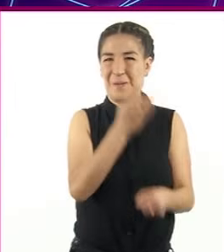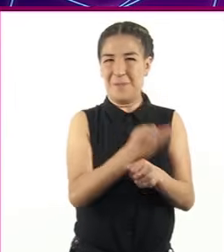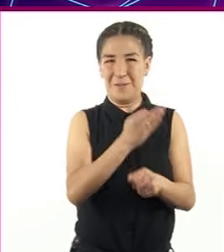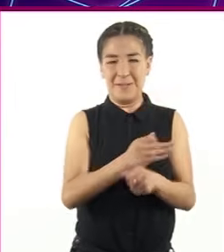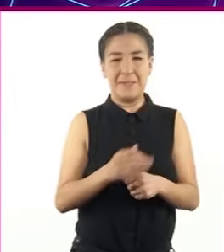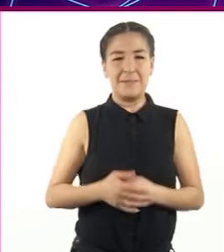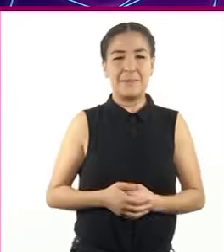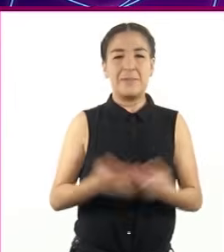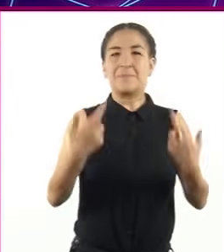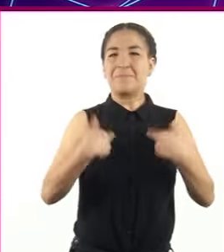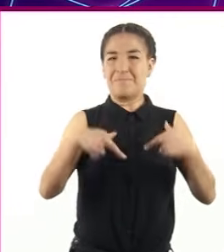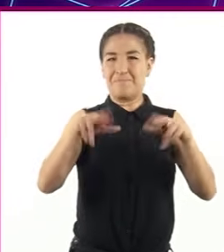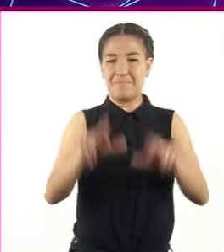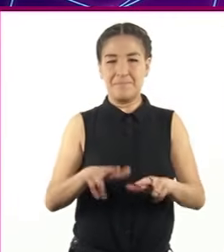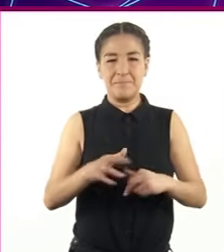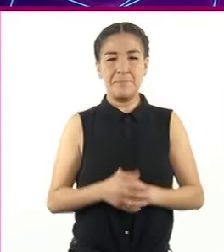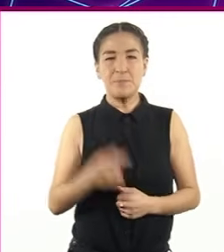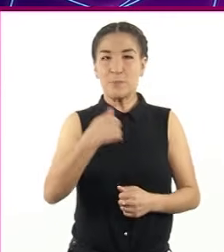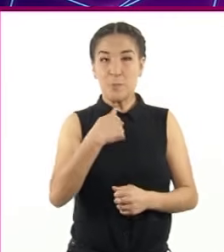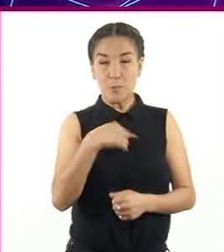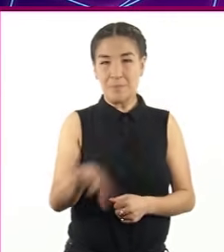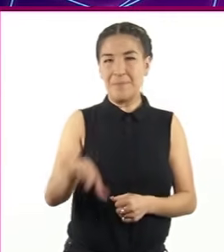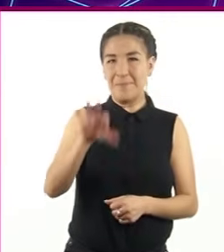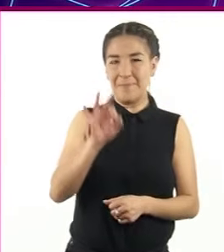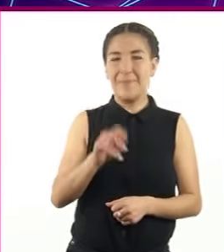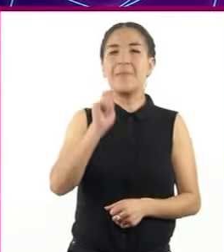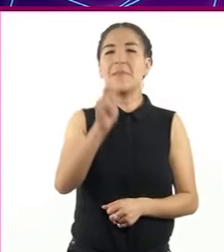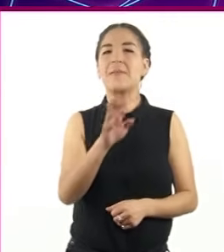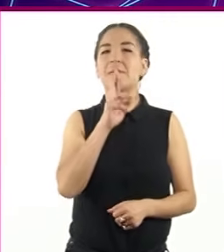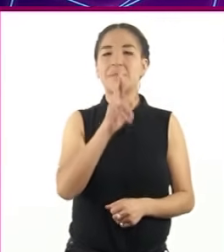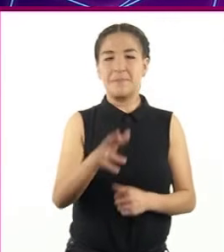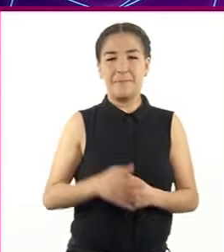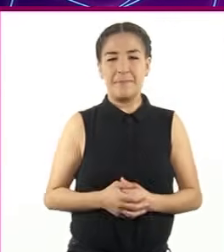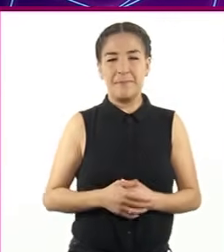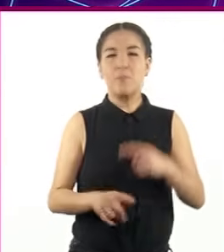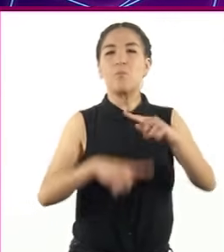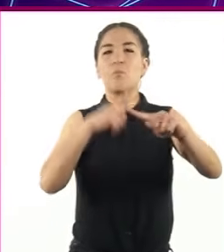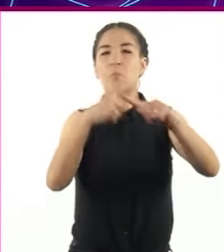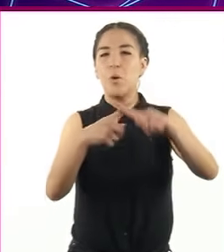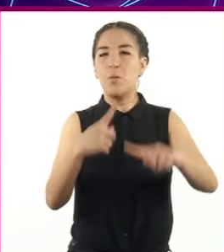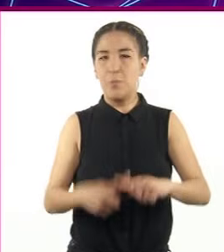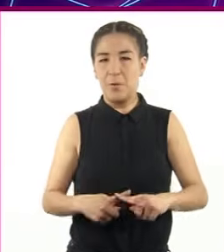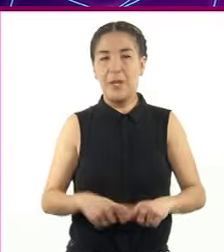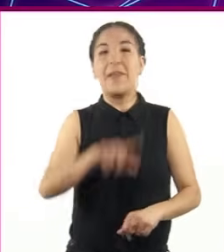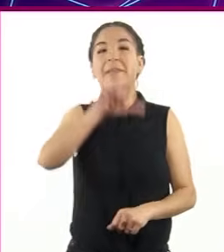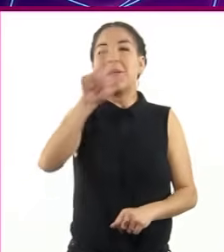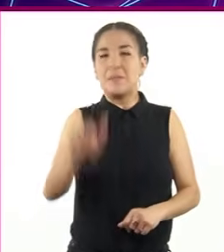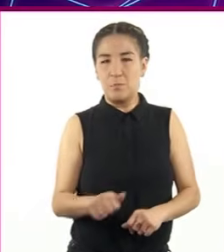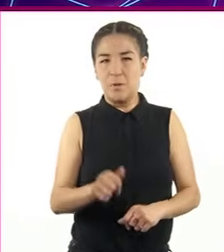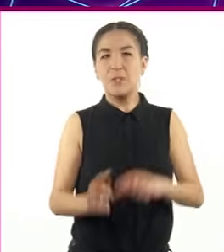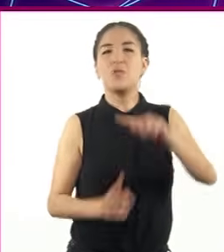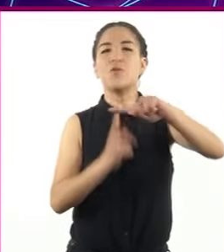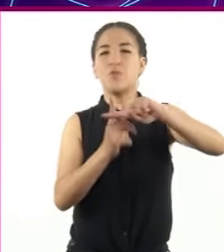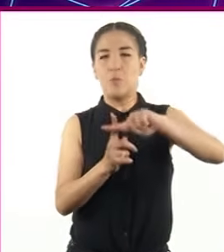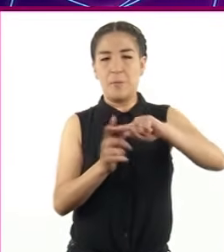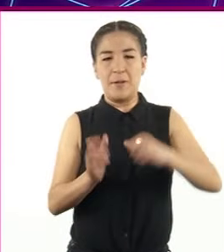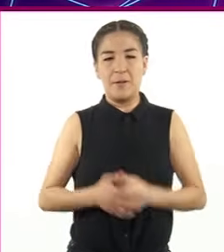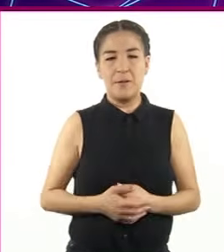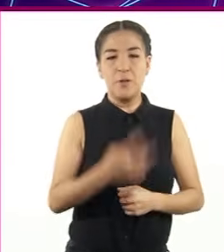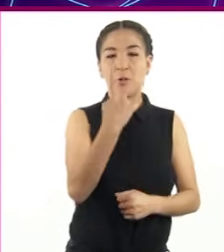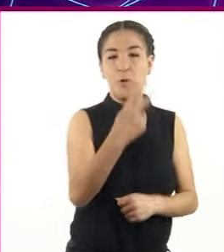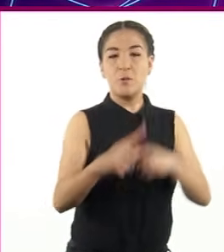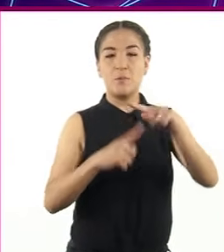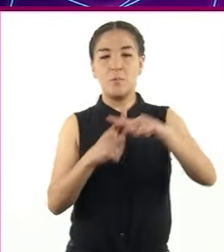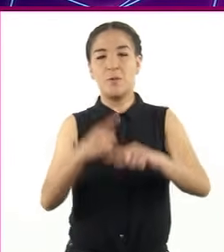de la expresión que yo encontré, hay que resolver las multiplicaciones y luego la suma. 2